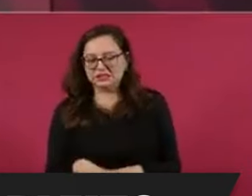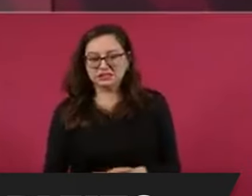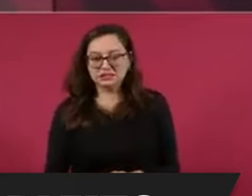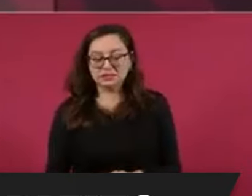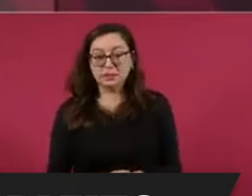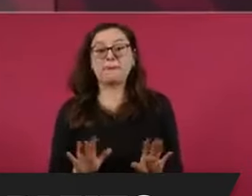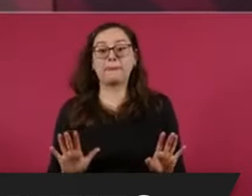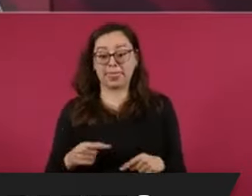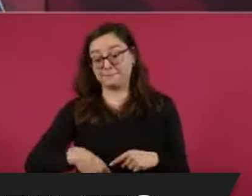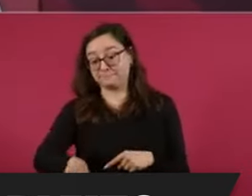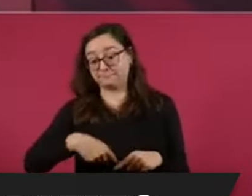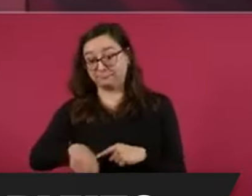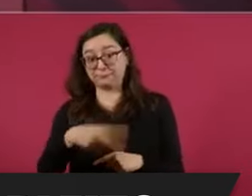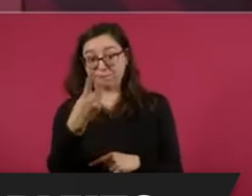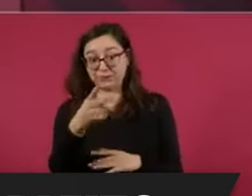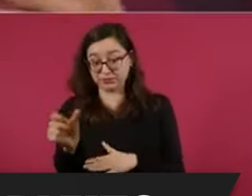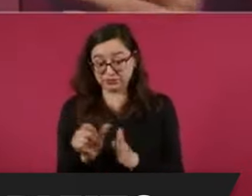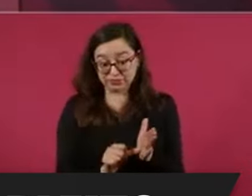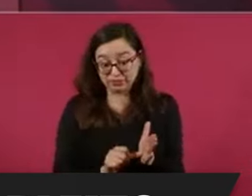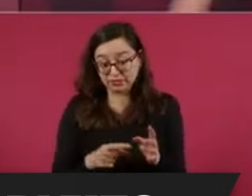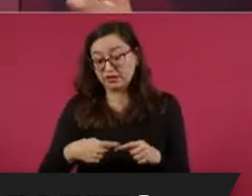el congreso de